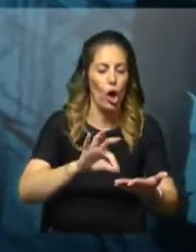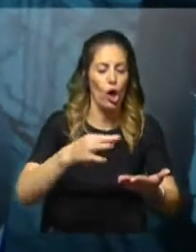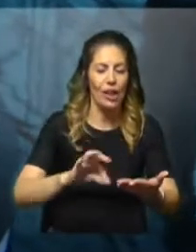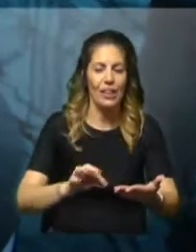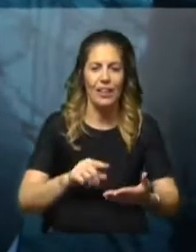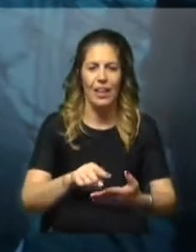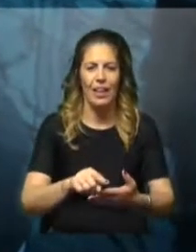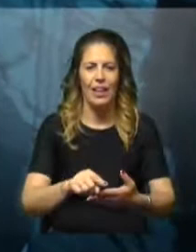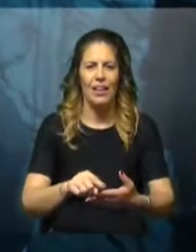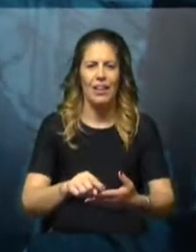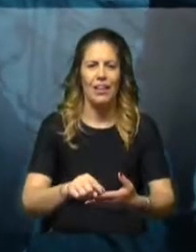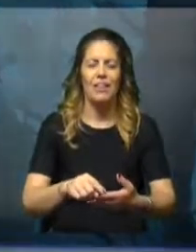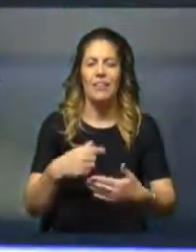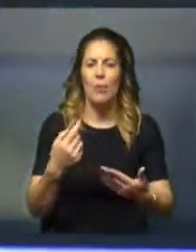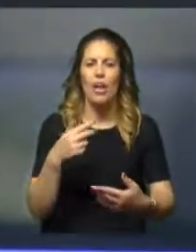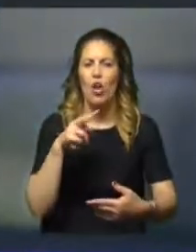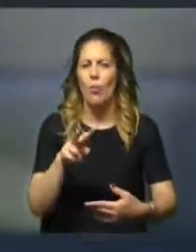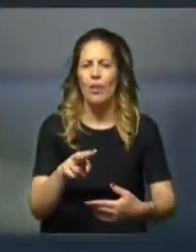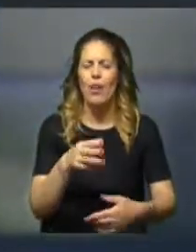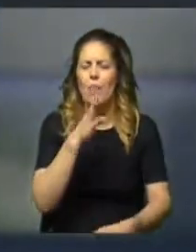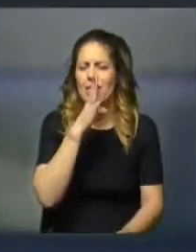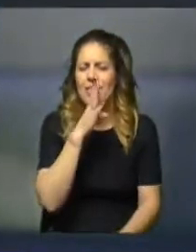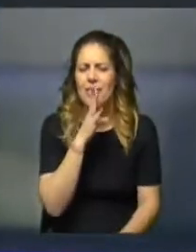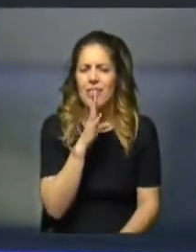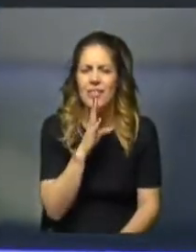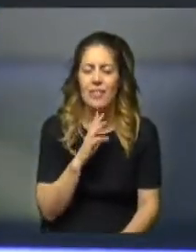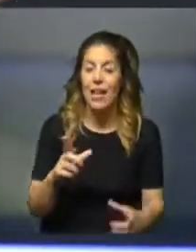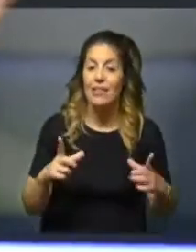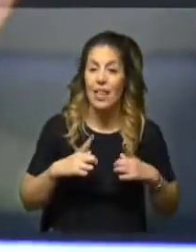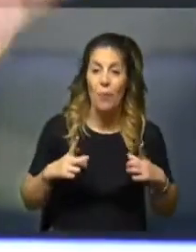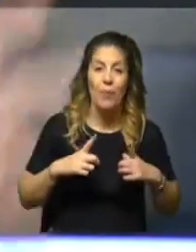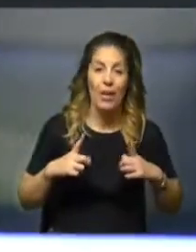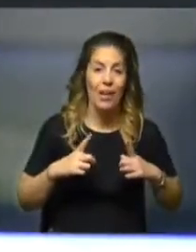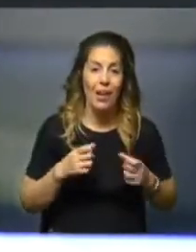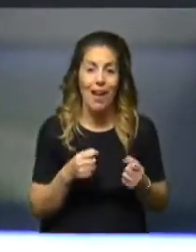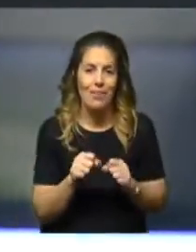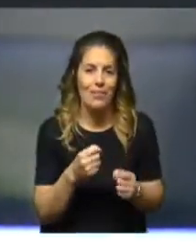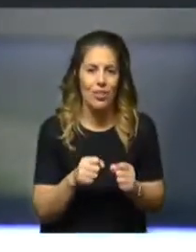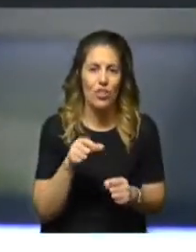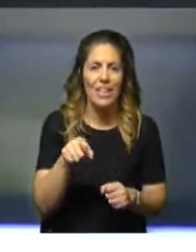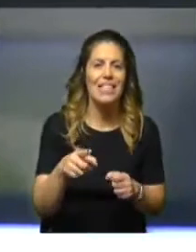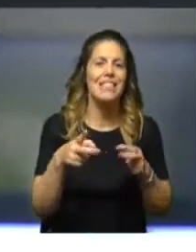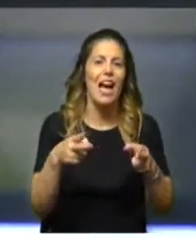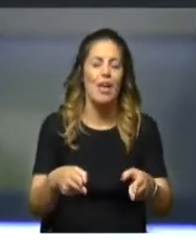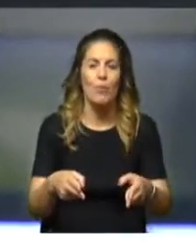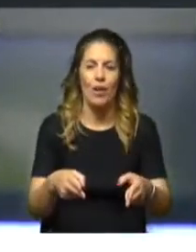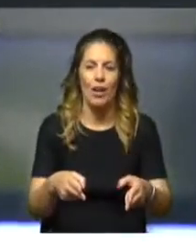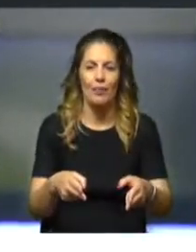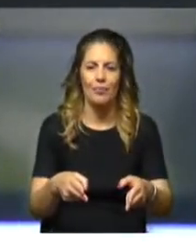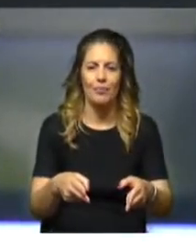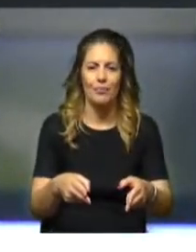porque era la onda claro una paciencia y esperar con una ansiedad en aquella época